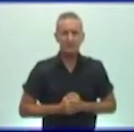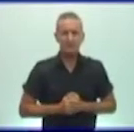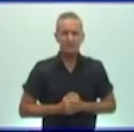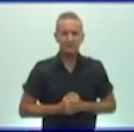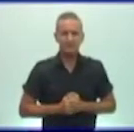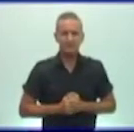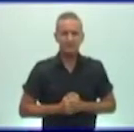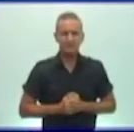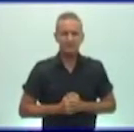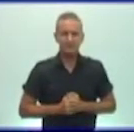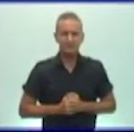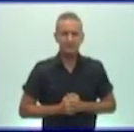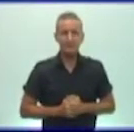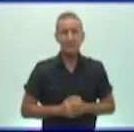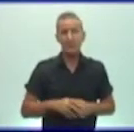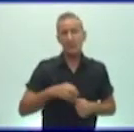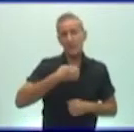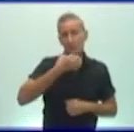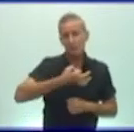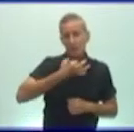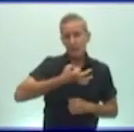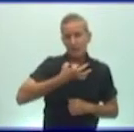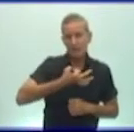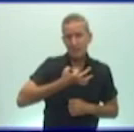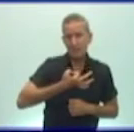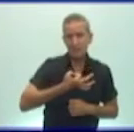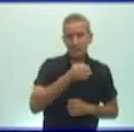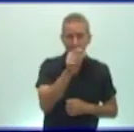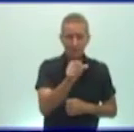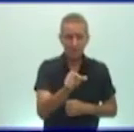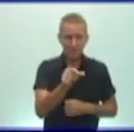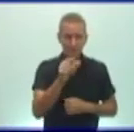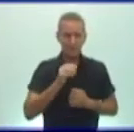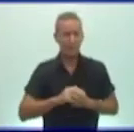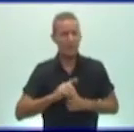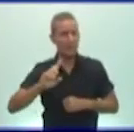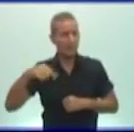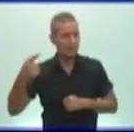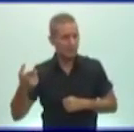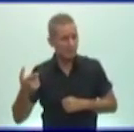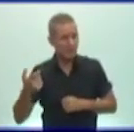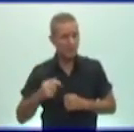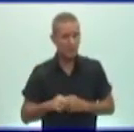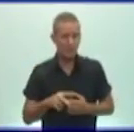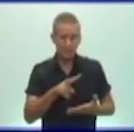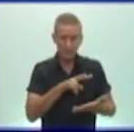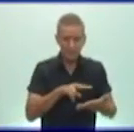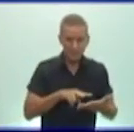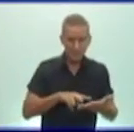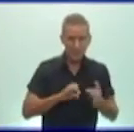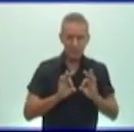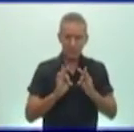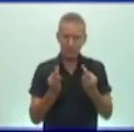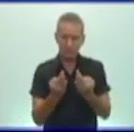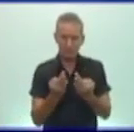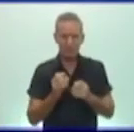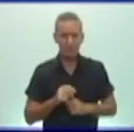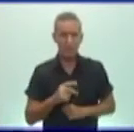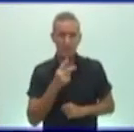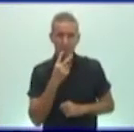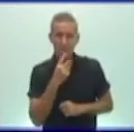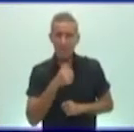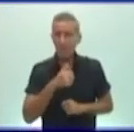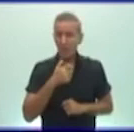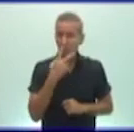poema y van a describir el personaje. Para luego van a leérselo a sus familiares. Fíjense que les